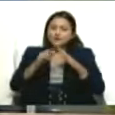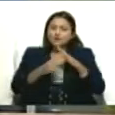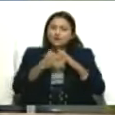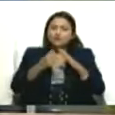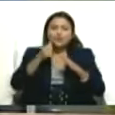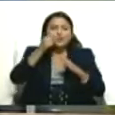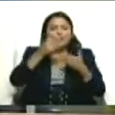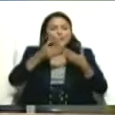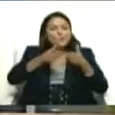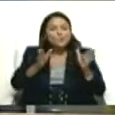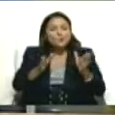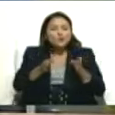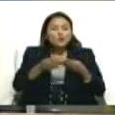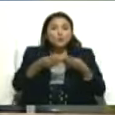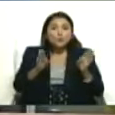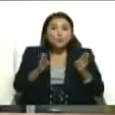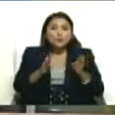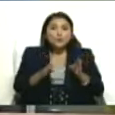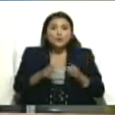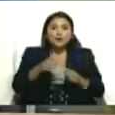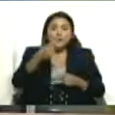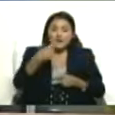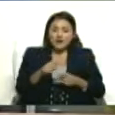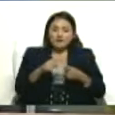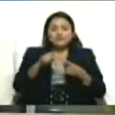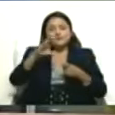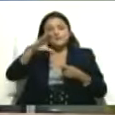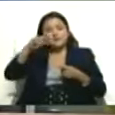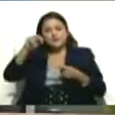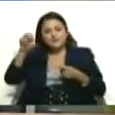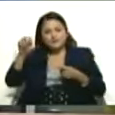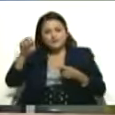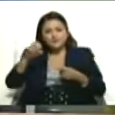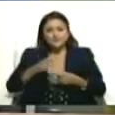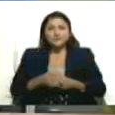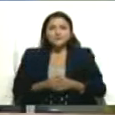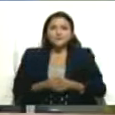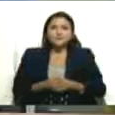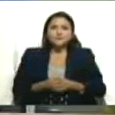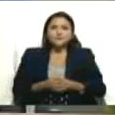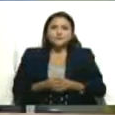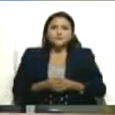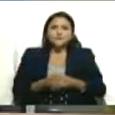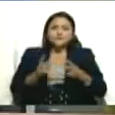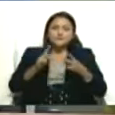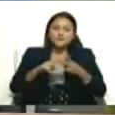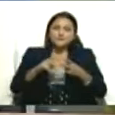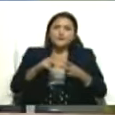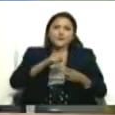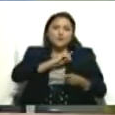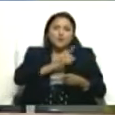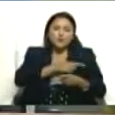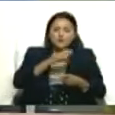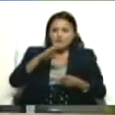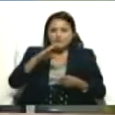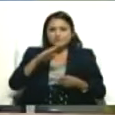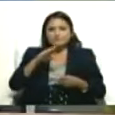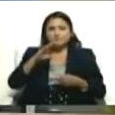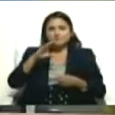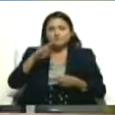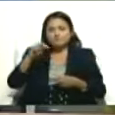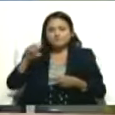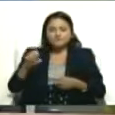por supuesto, se encuentra el Consejo Nacional Electoral, el poder electoral, el cual